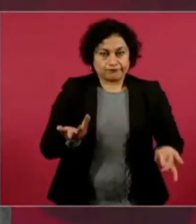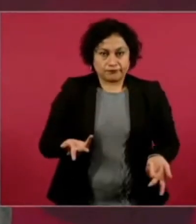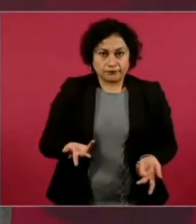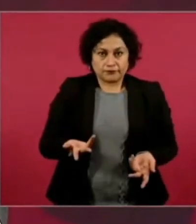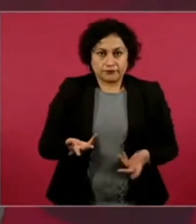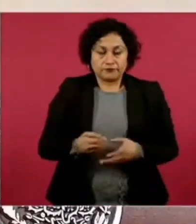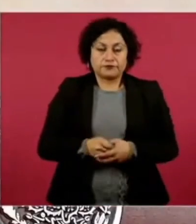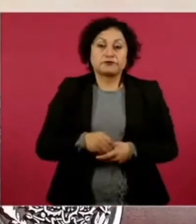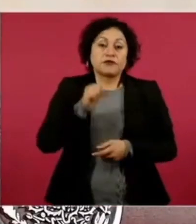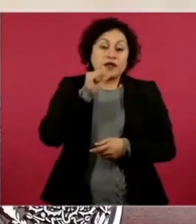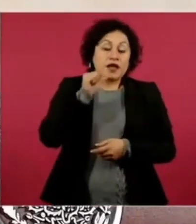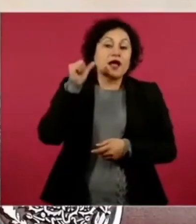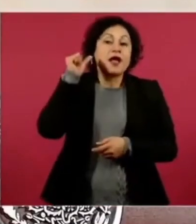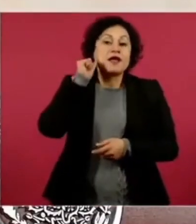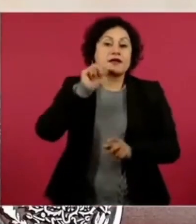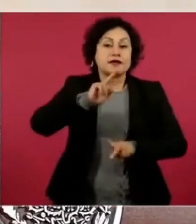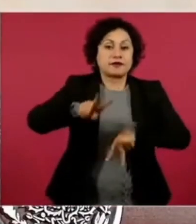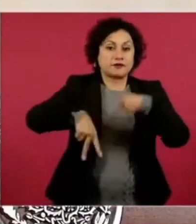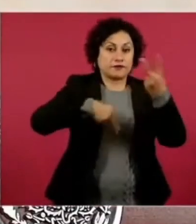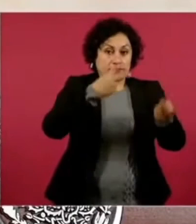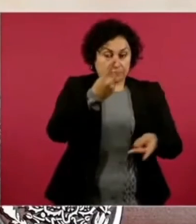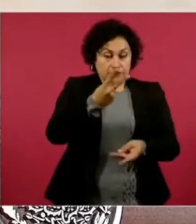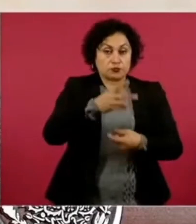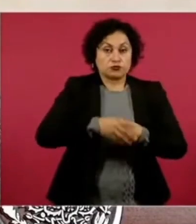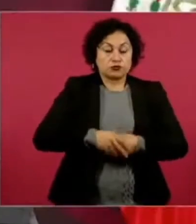Ayer que estuvimos en Sinaloa es universal,